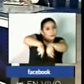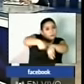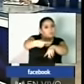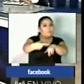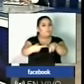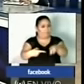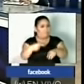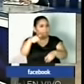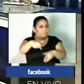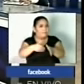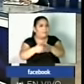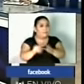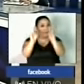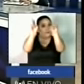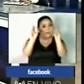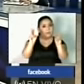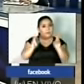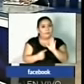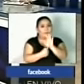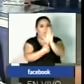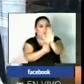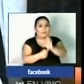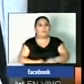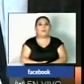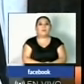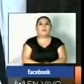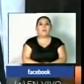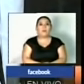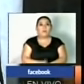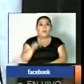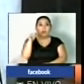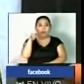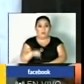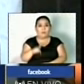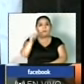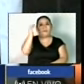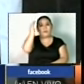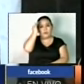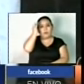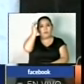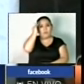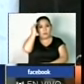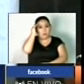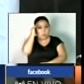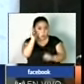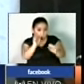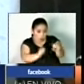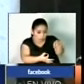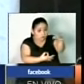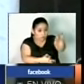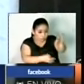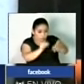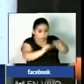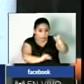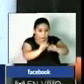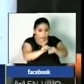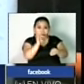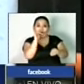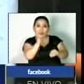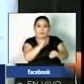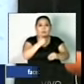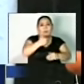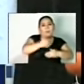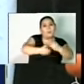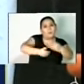y media. Comenzamos con titulares. Coincidimos que sí hay lugar a formación de causa y que este proceso